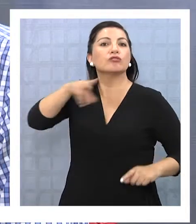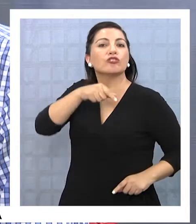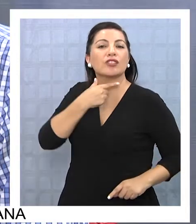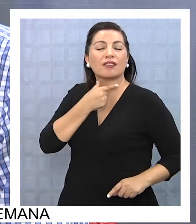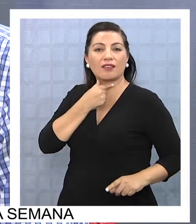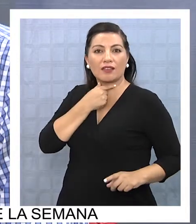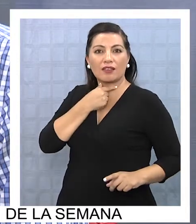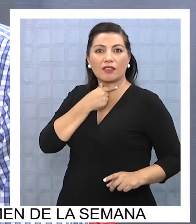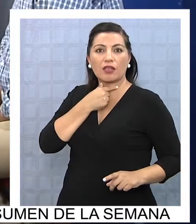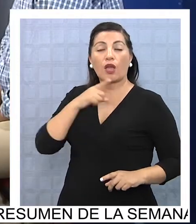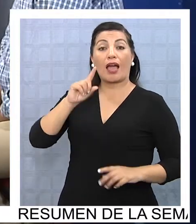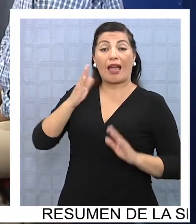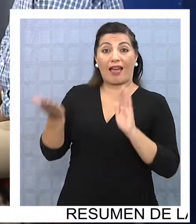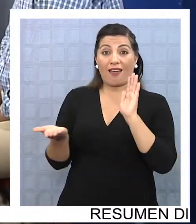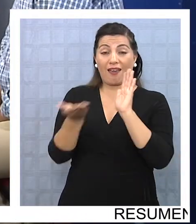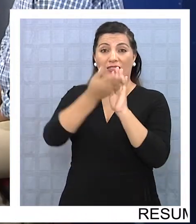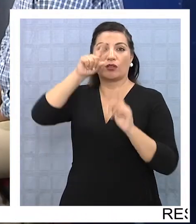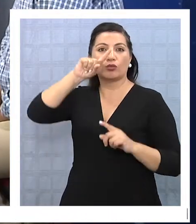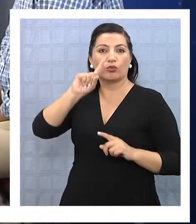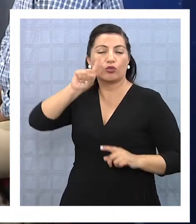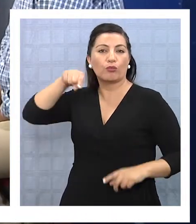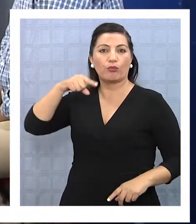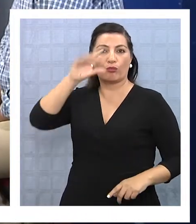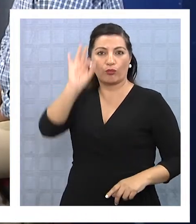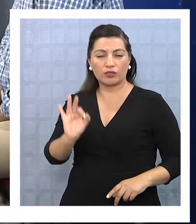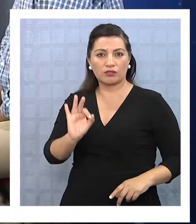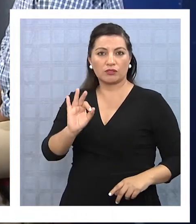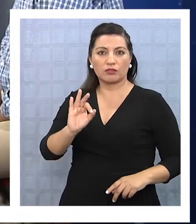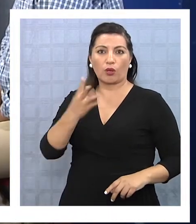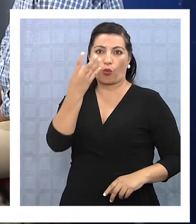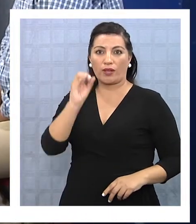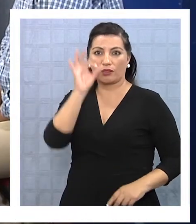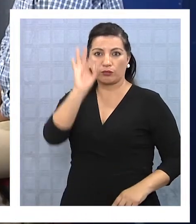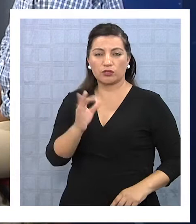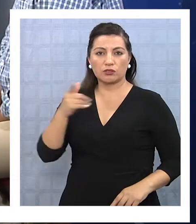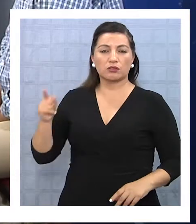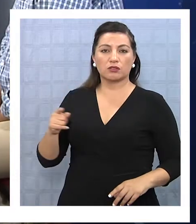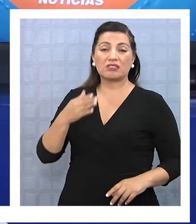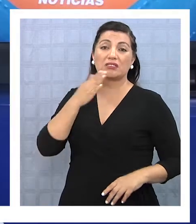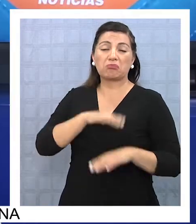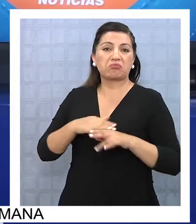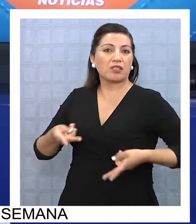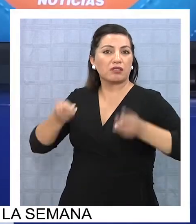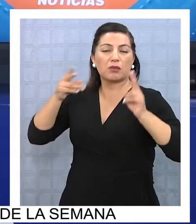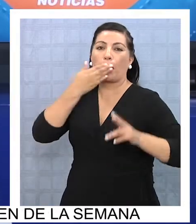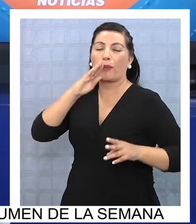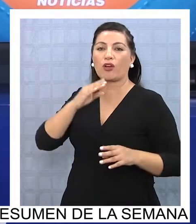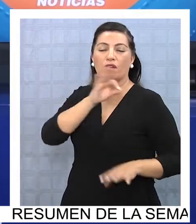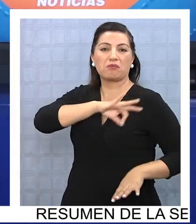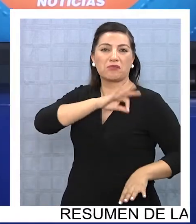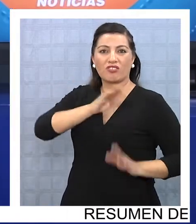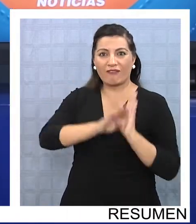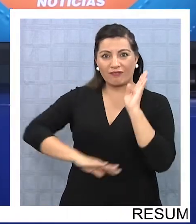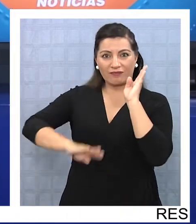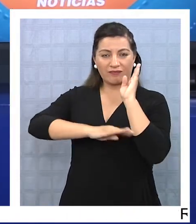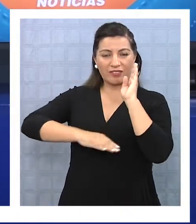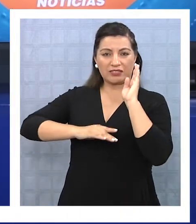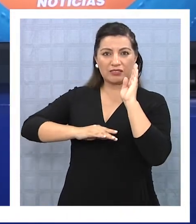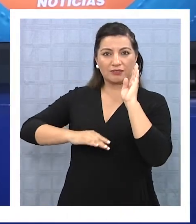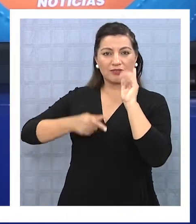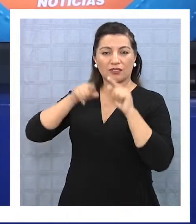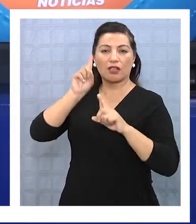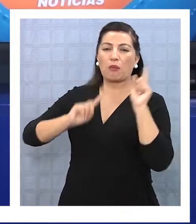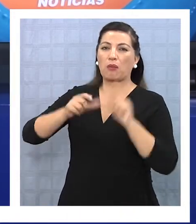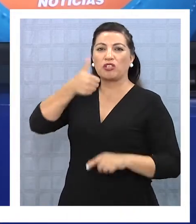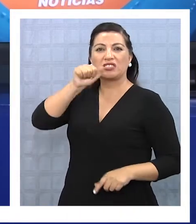queremos llevarlo a 1% del producto. Ese es otro aumento de 40%. Nos va a permitir, en consecuencia, mejorar las pensiones básicas,